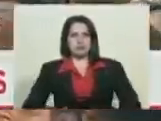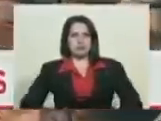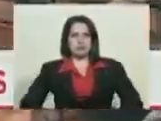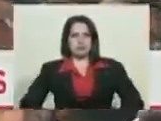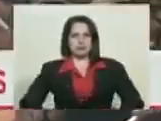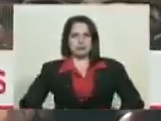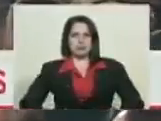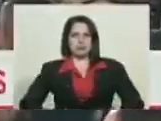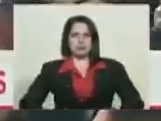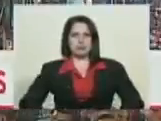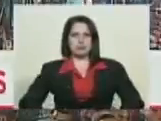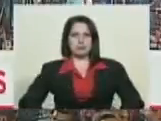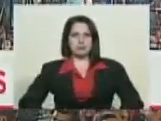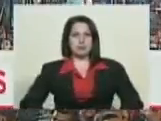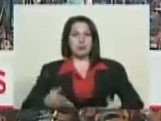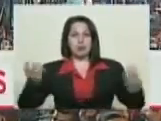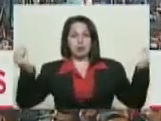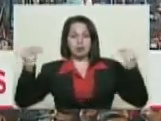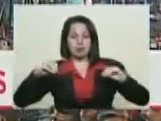Estoy de acuerdo.